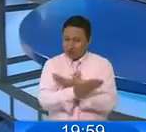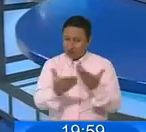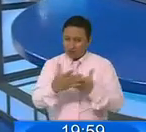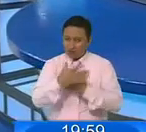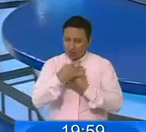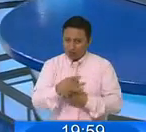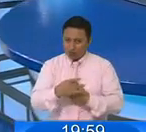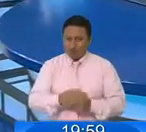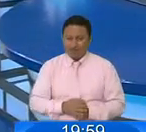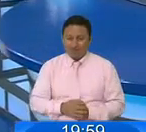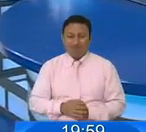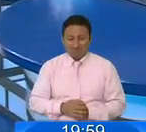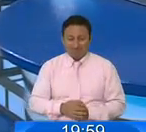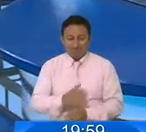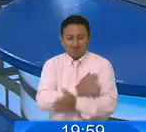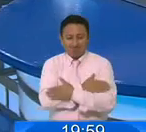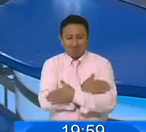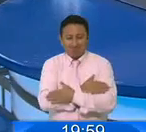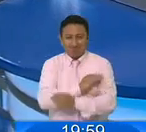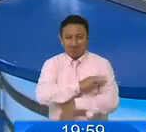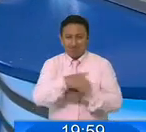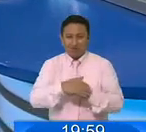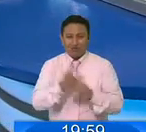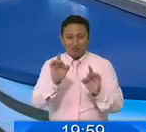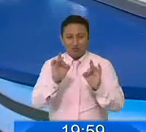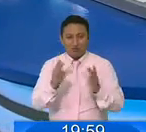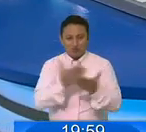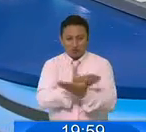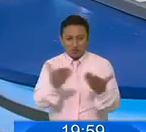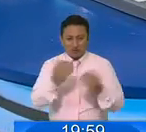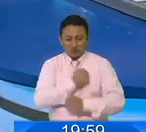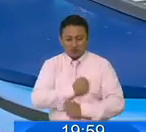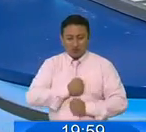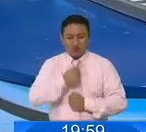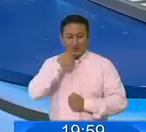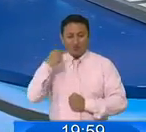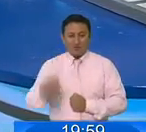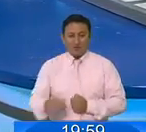privilegio por supuesto un abrazo grande y nuestros mejores deseos disfruten del feriado